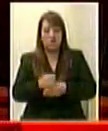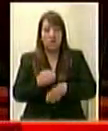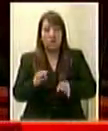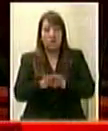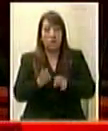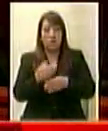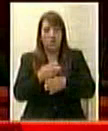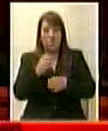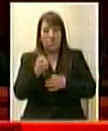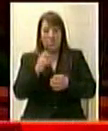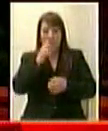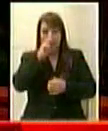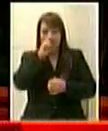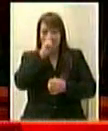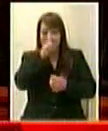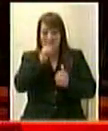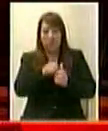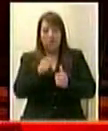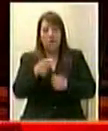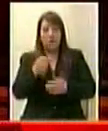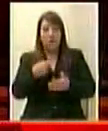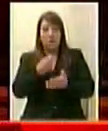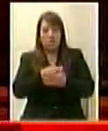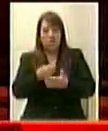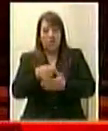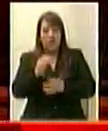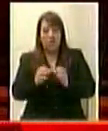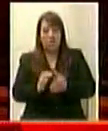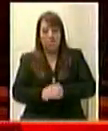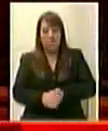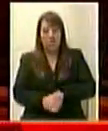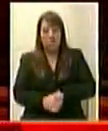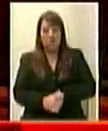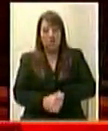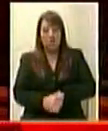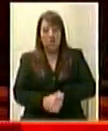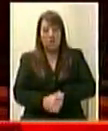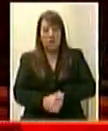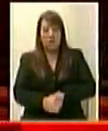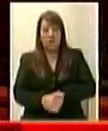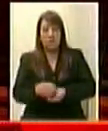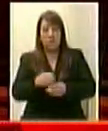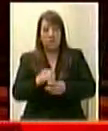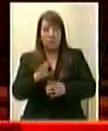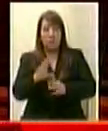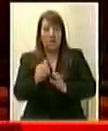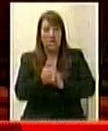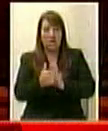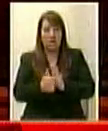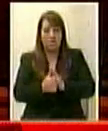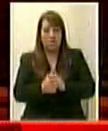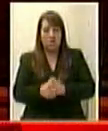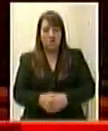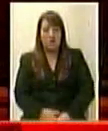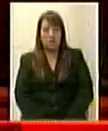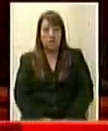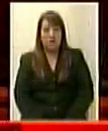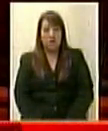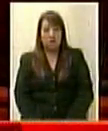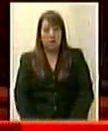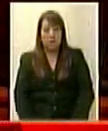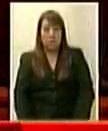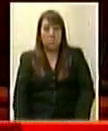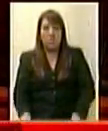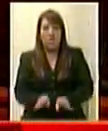ahí señalamos referente a esto de las reparaciones económicas establecidos en sus artículos. En igual